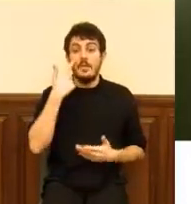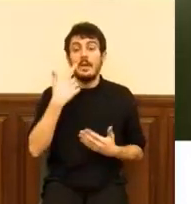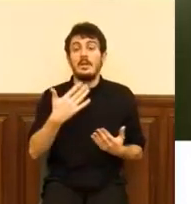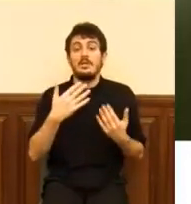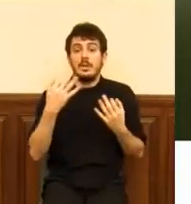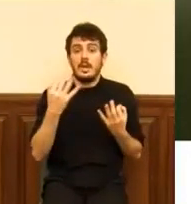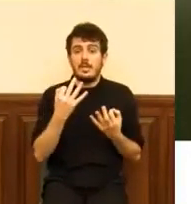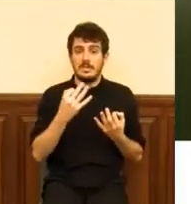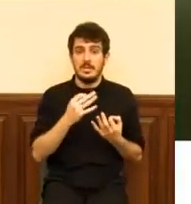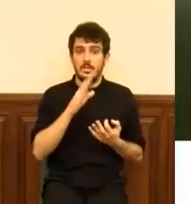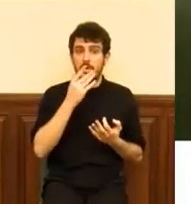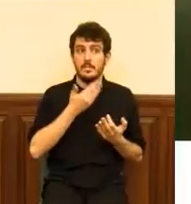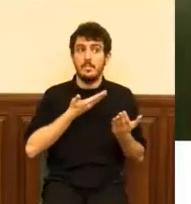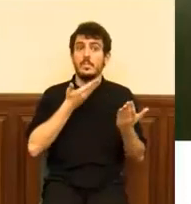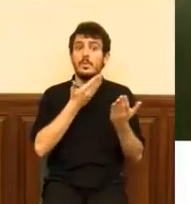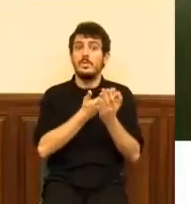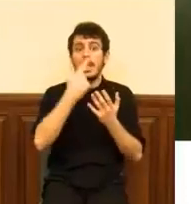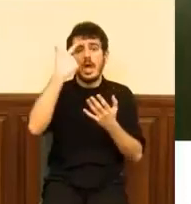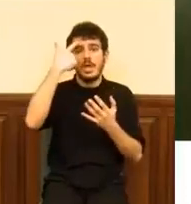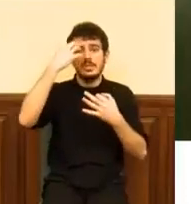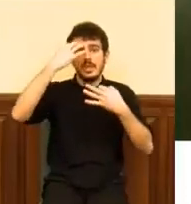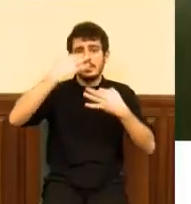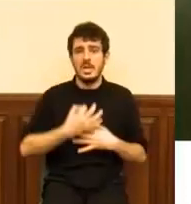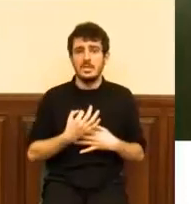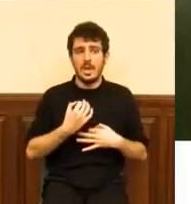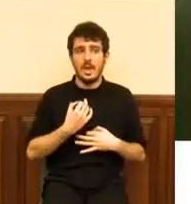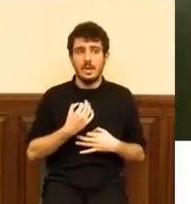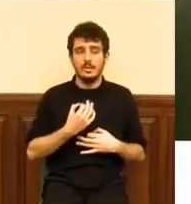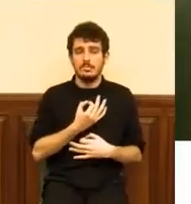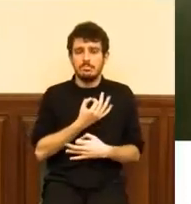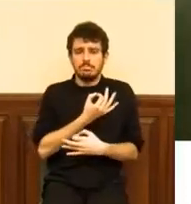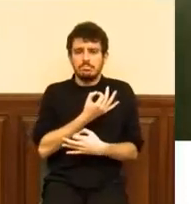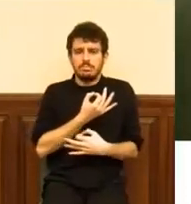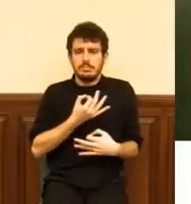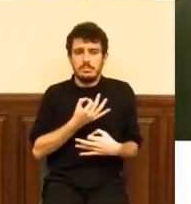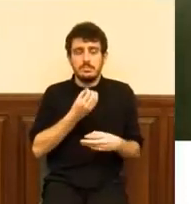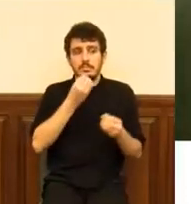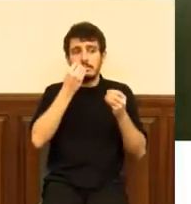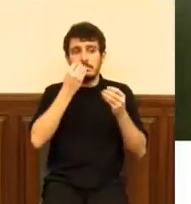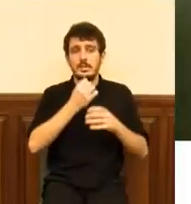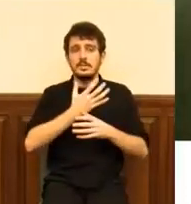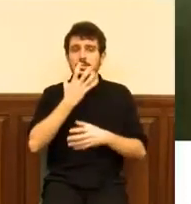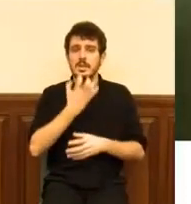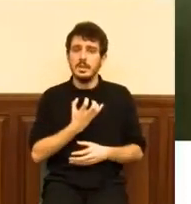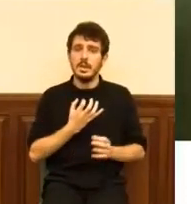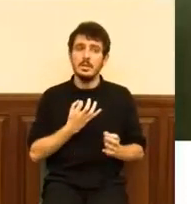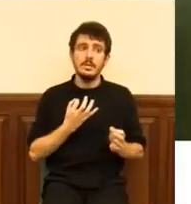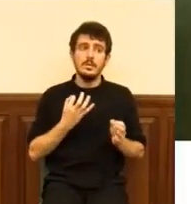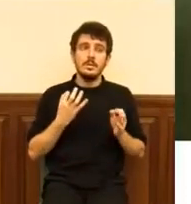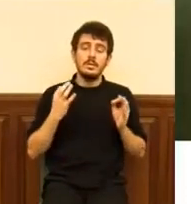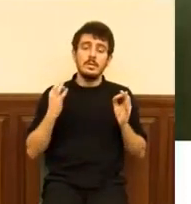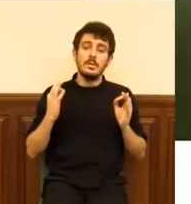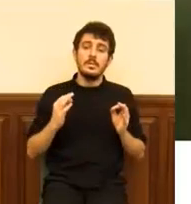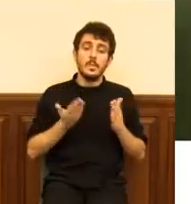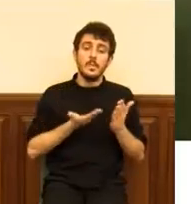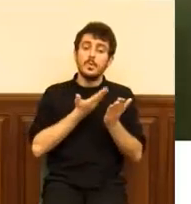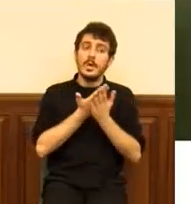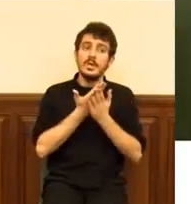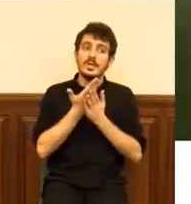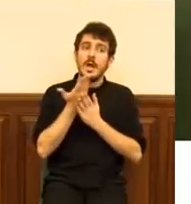si es una propuesta sensata, es una propuesta rigurosa, es una propuesta que plantea